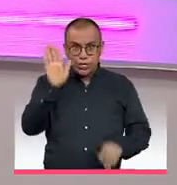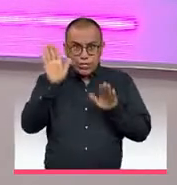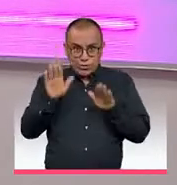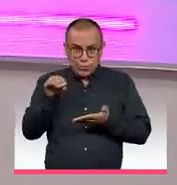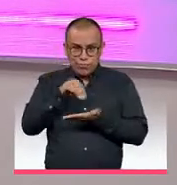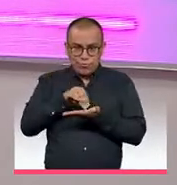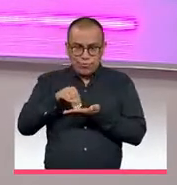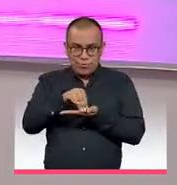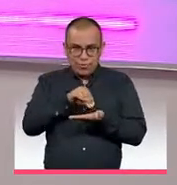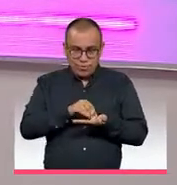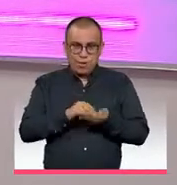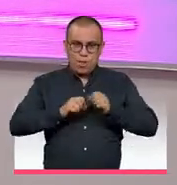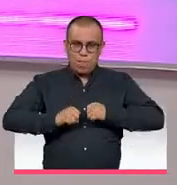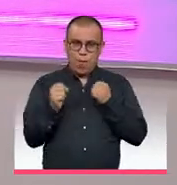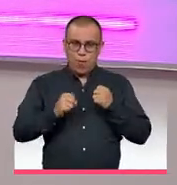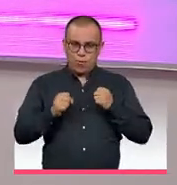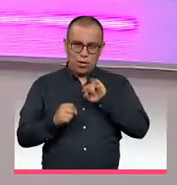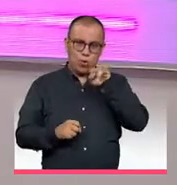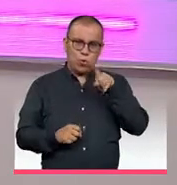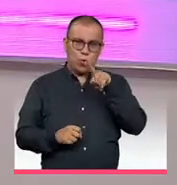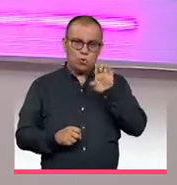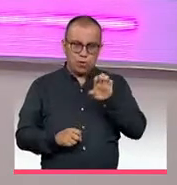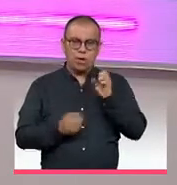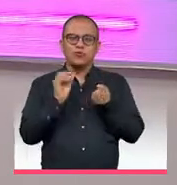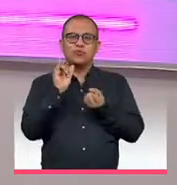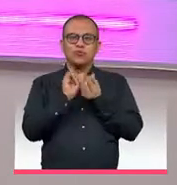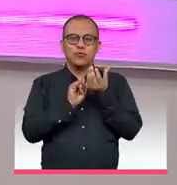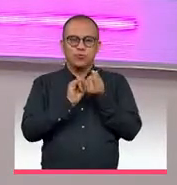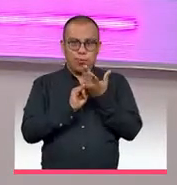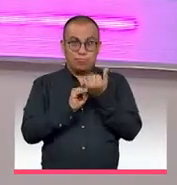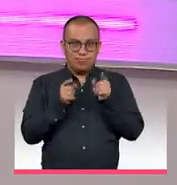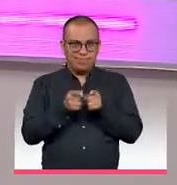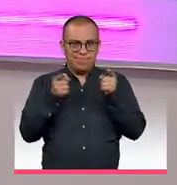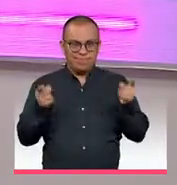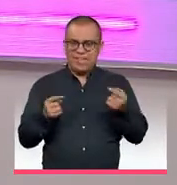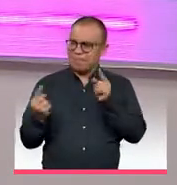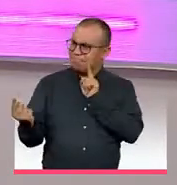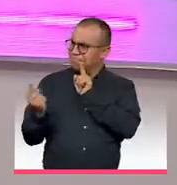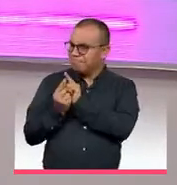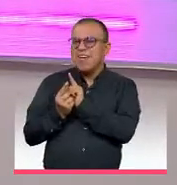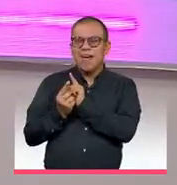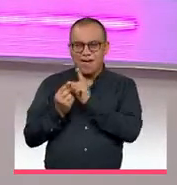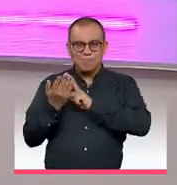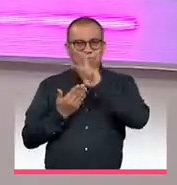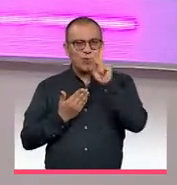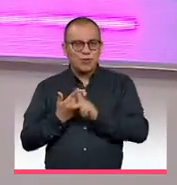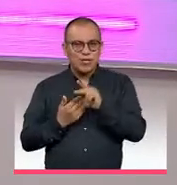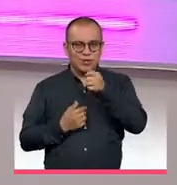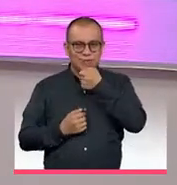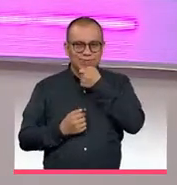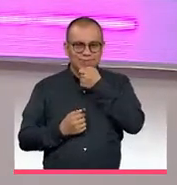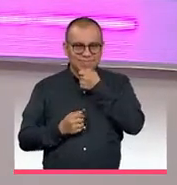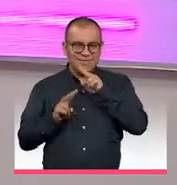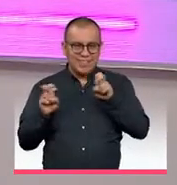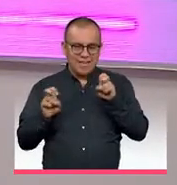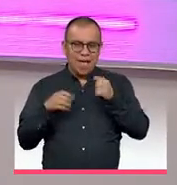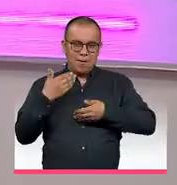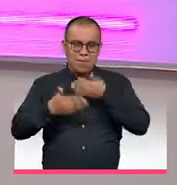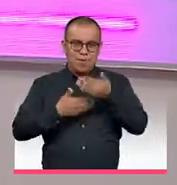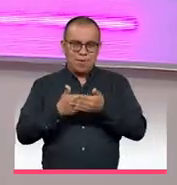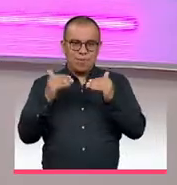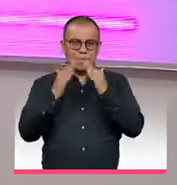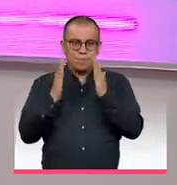incluido el bogotano Joshua Ruiz, crearon un canal de YouTube. En Noticias Capital hablamos con él sobre este proyecto y sobre su vida durante el